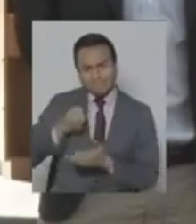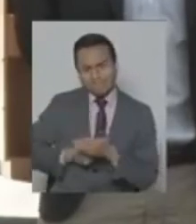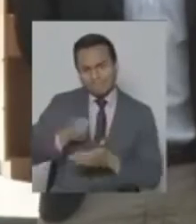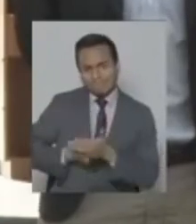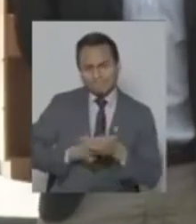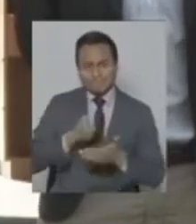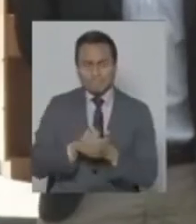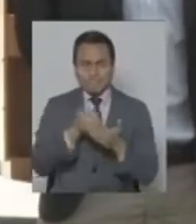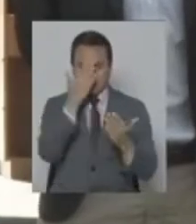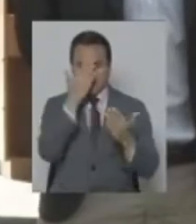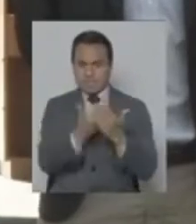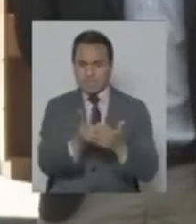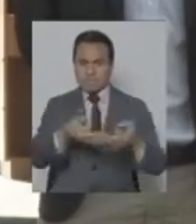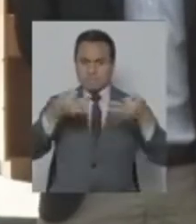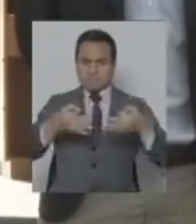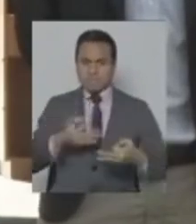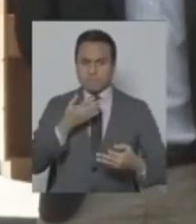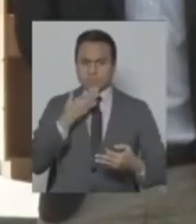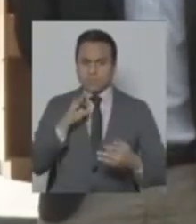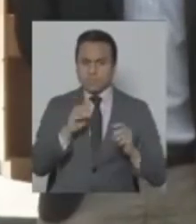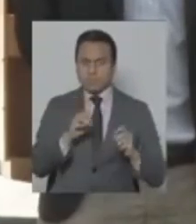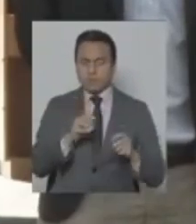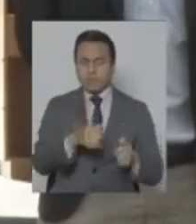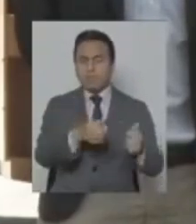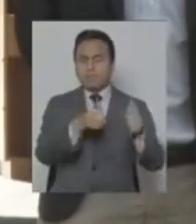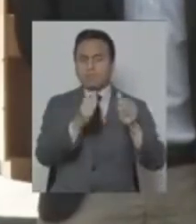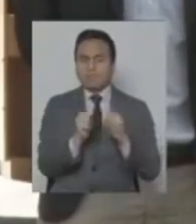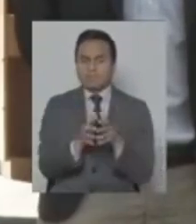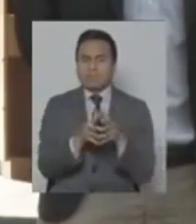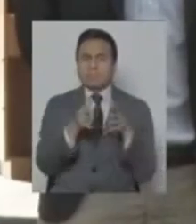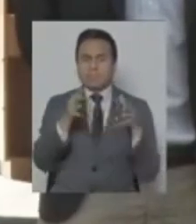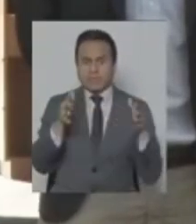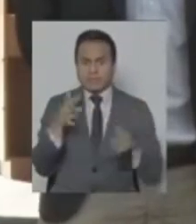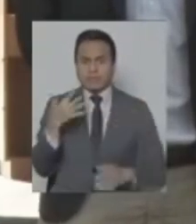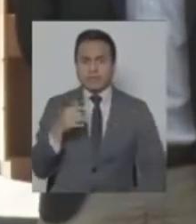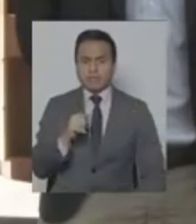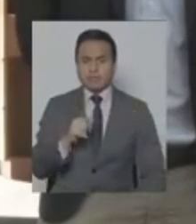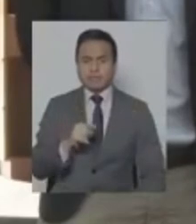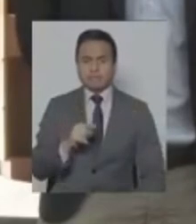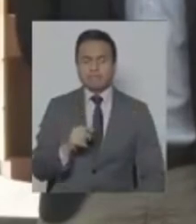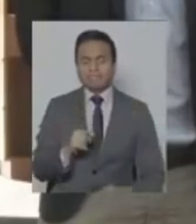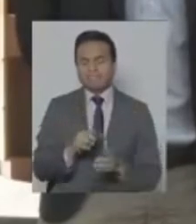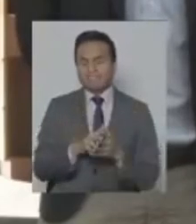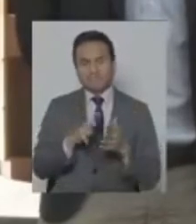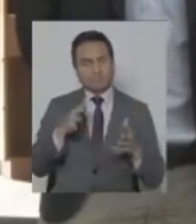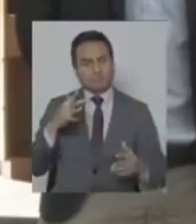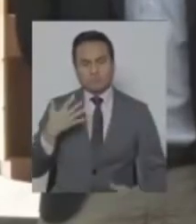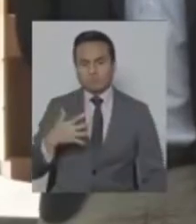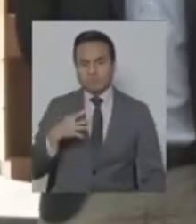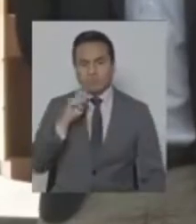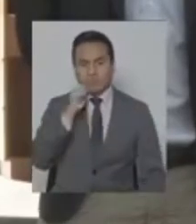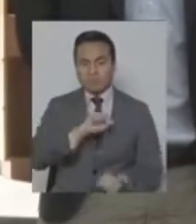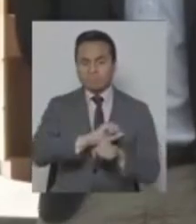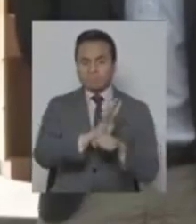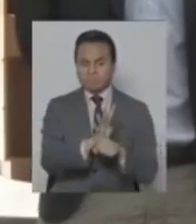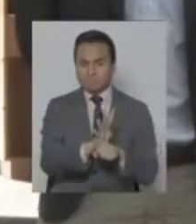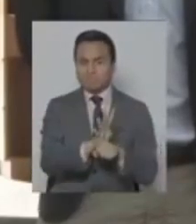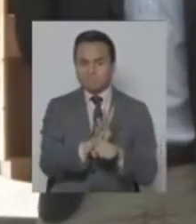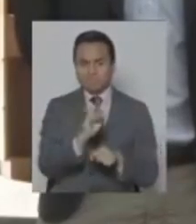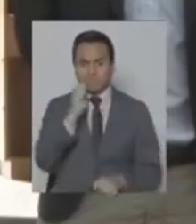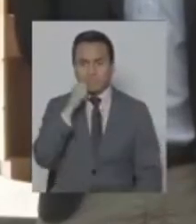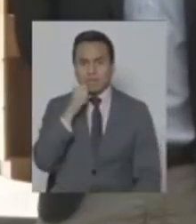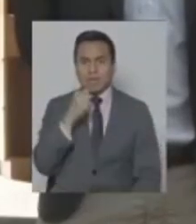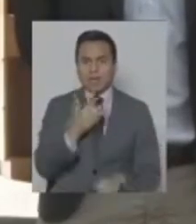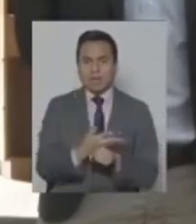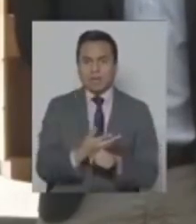manera posible este desafío tremendo gigantesco que es la pandemia el coronavirus y que ha azotado